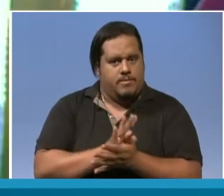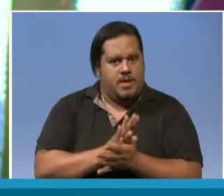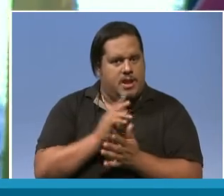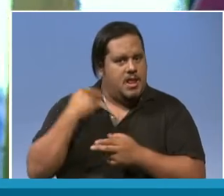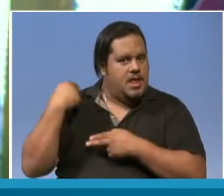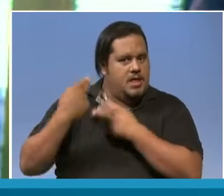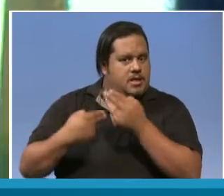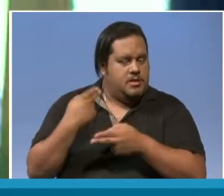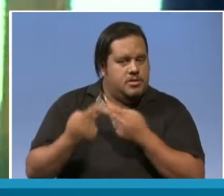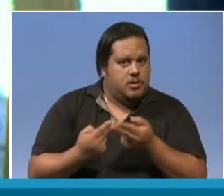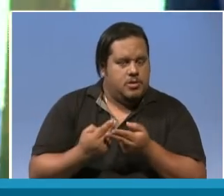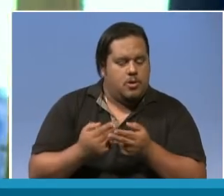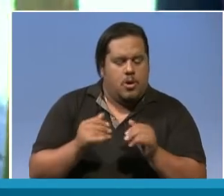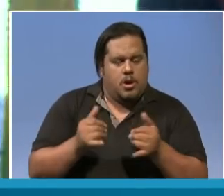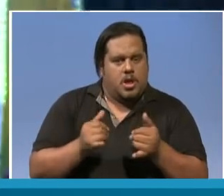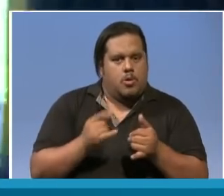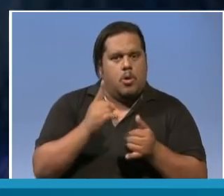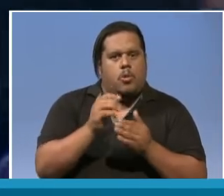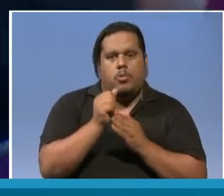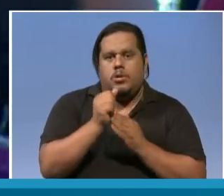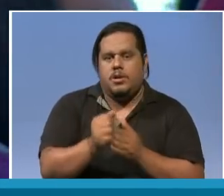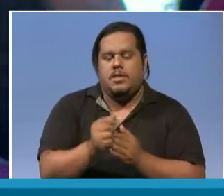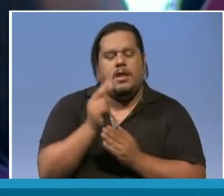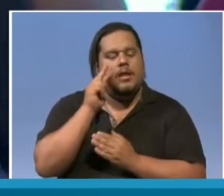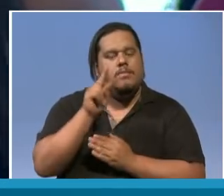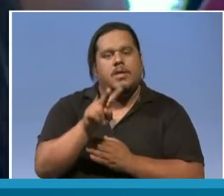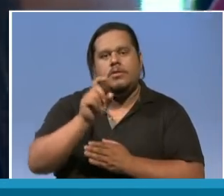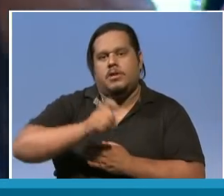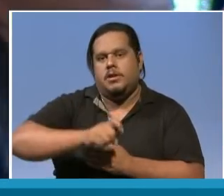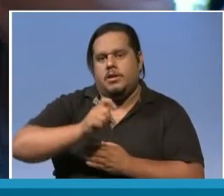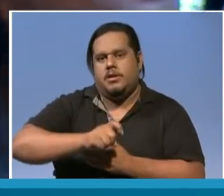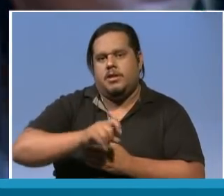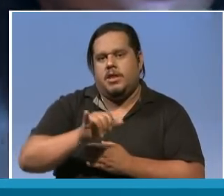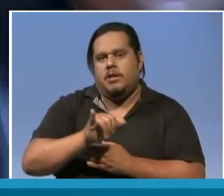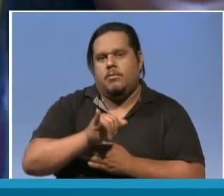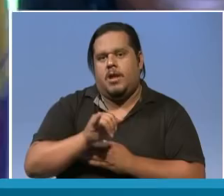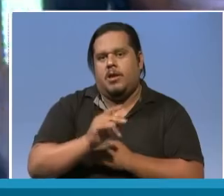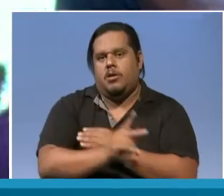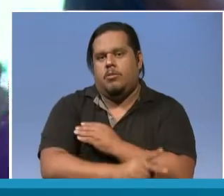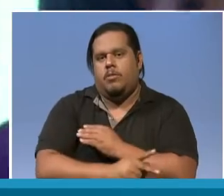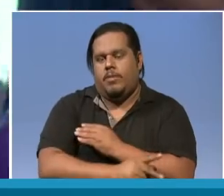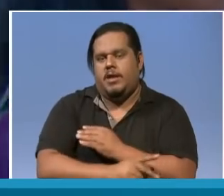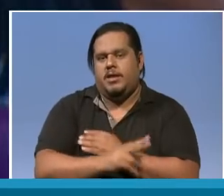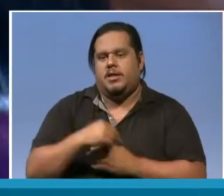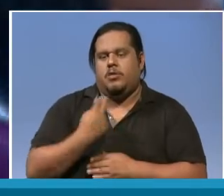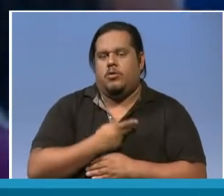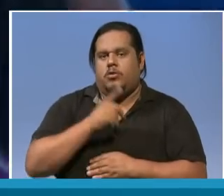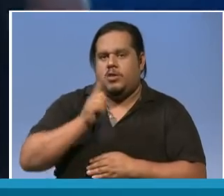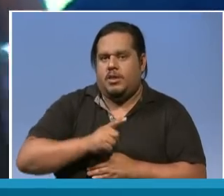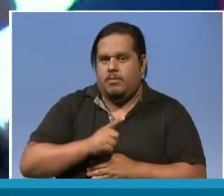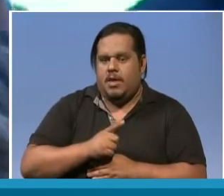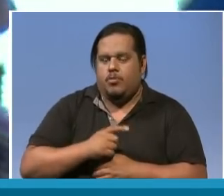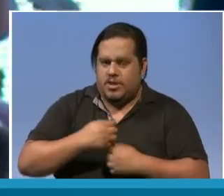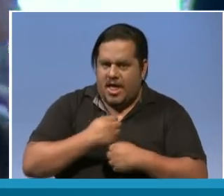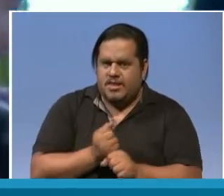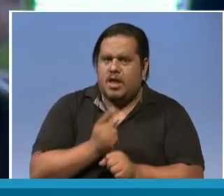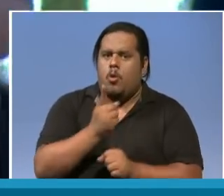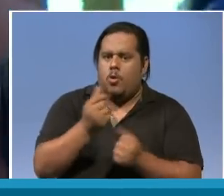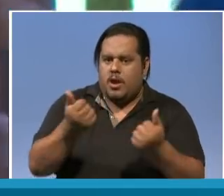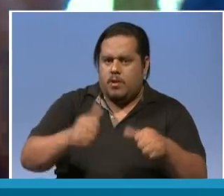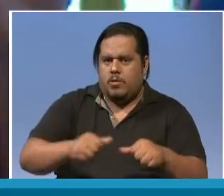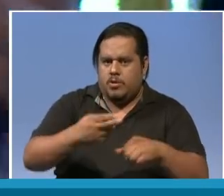que jugó un líder, viendo la necesidad como país tenemos de generar un acuerdo